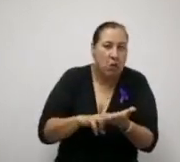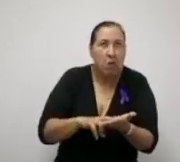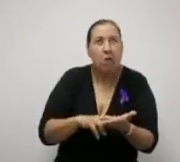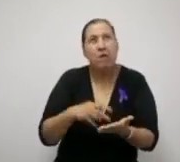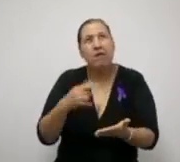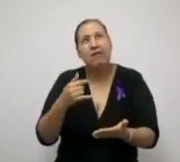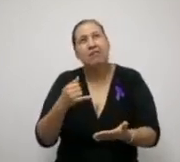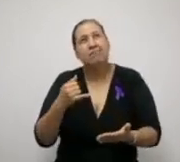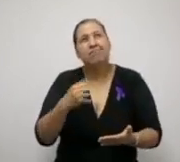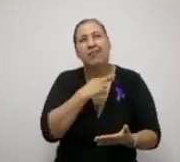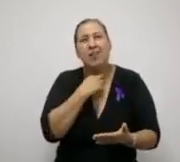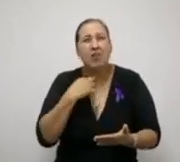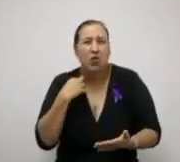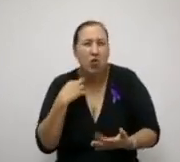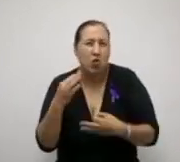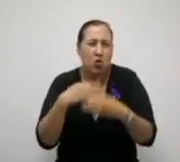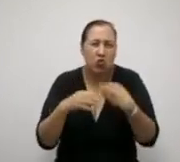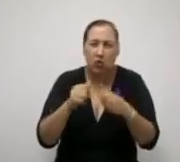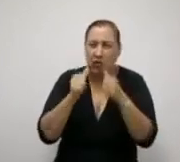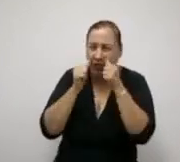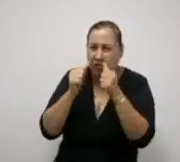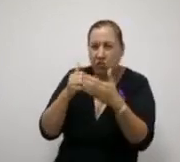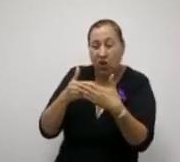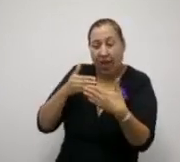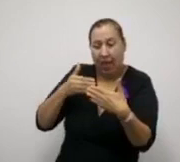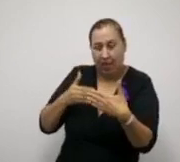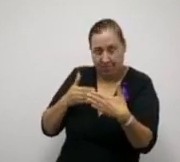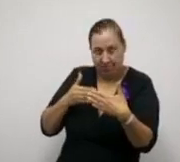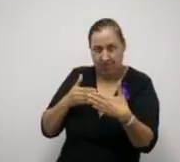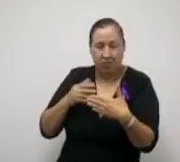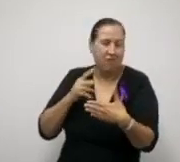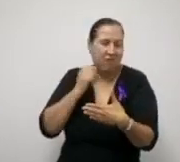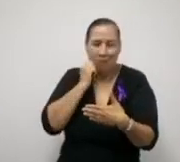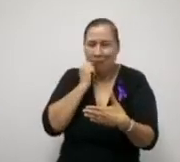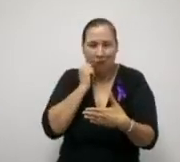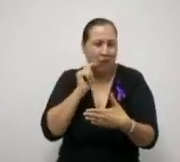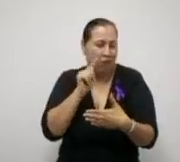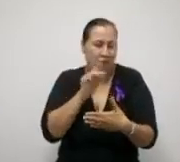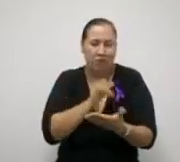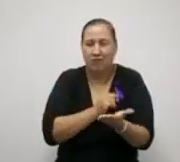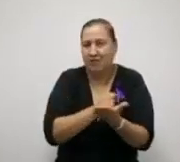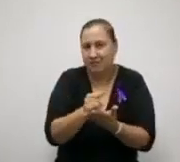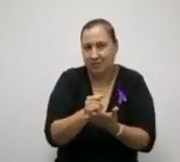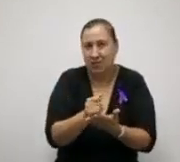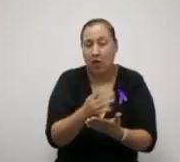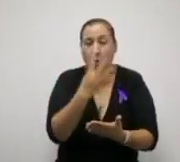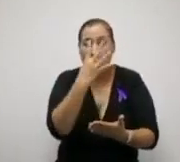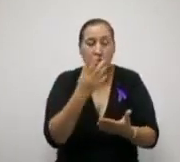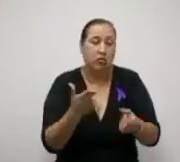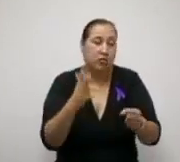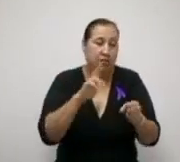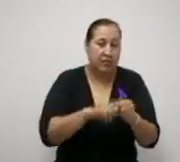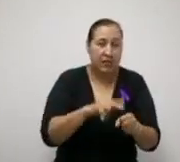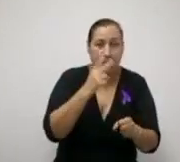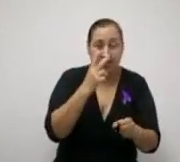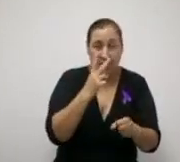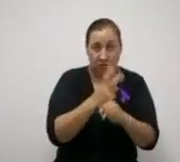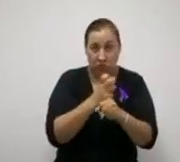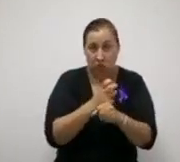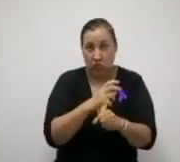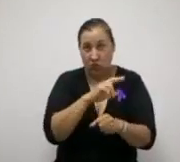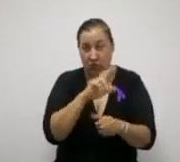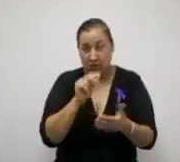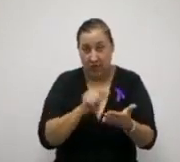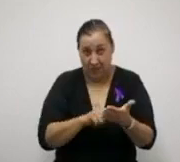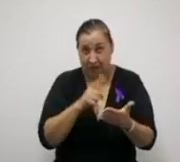de salud o la persona que los esté atendiendo. En los servicios de salud del Estado de Colima, contamos con 4 hospitales de segundo nivel de atención